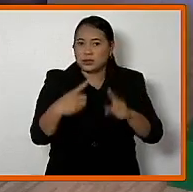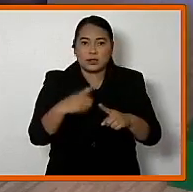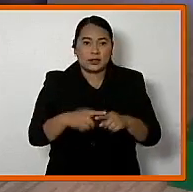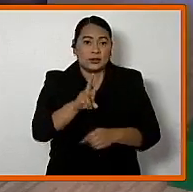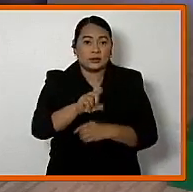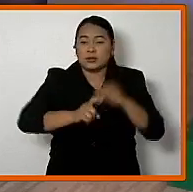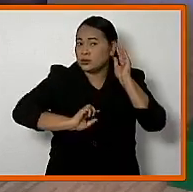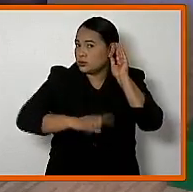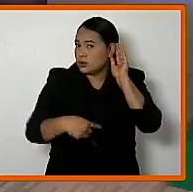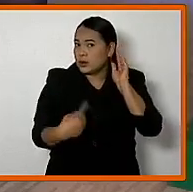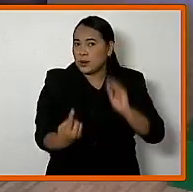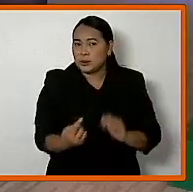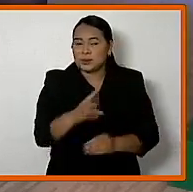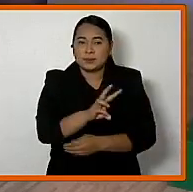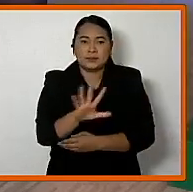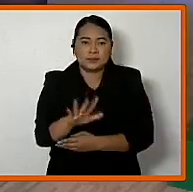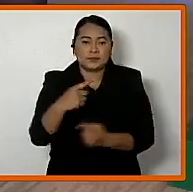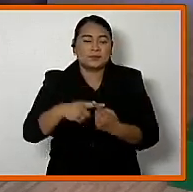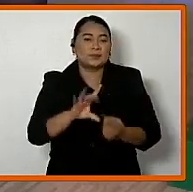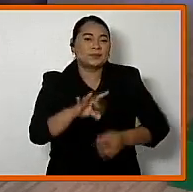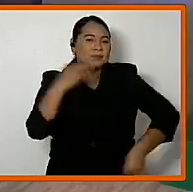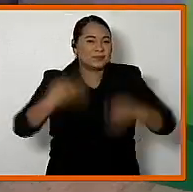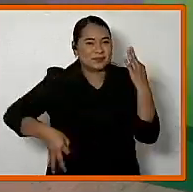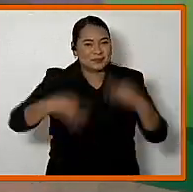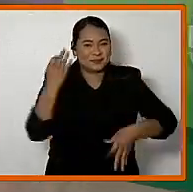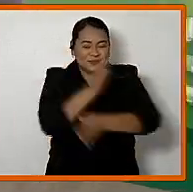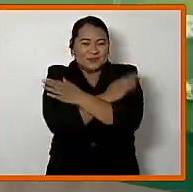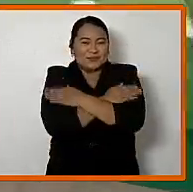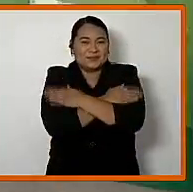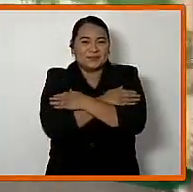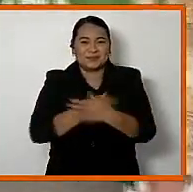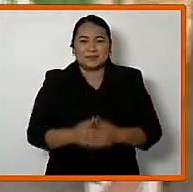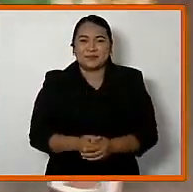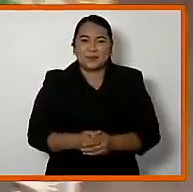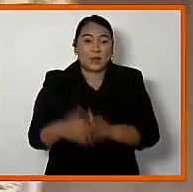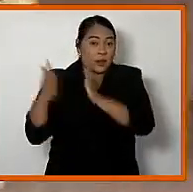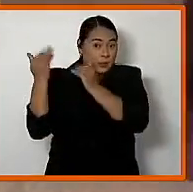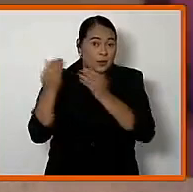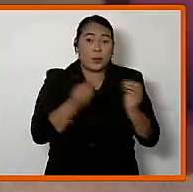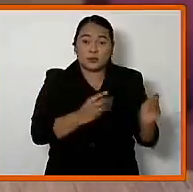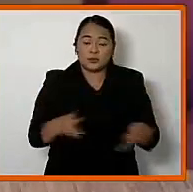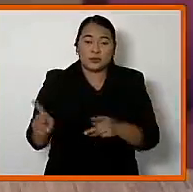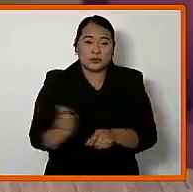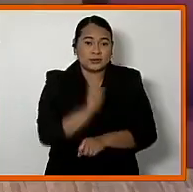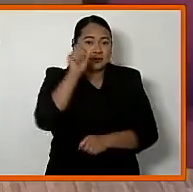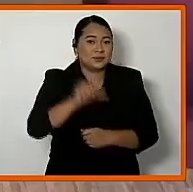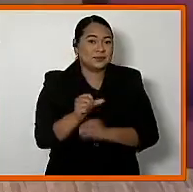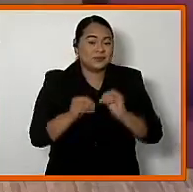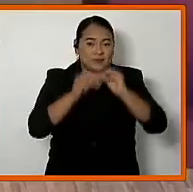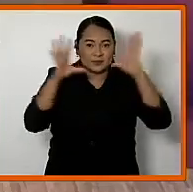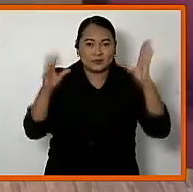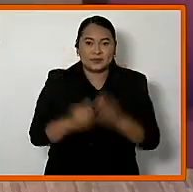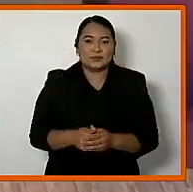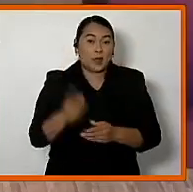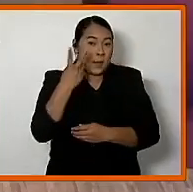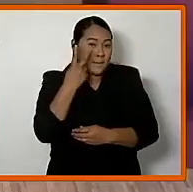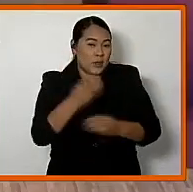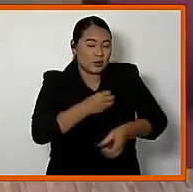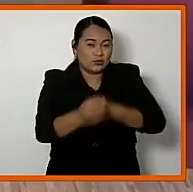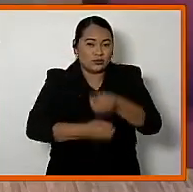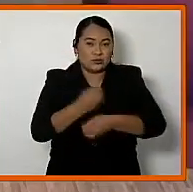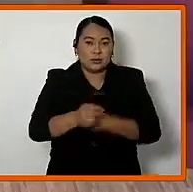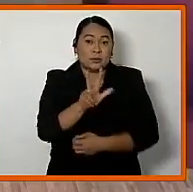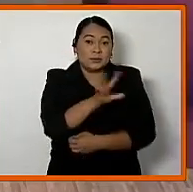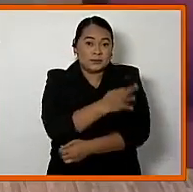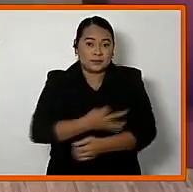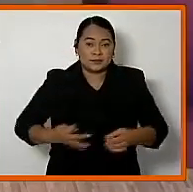1, 65 más 8. Muchas felicidades. Esperamos tener muchos ganadores en esta mañana. Los esperamos en nuestro sorteo de las 3 de